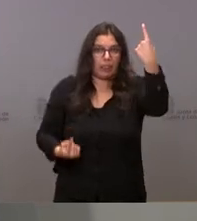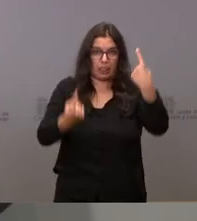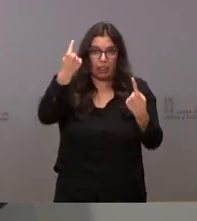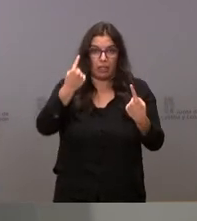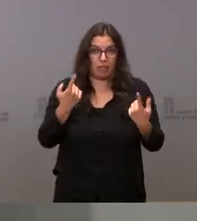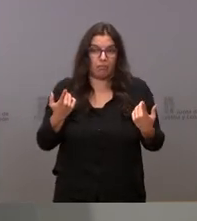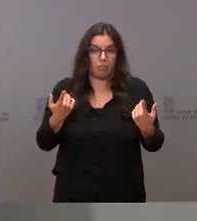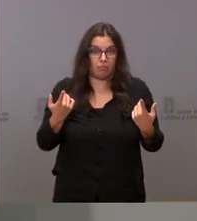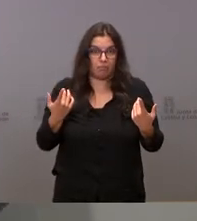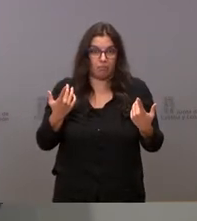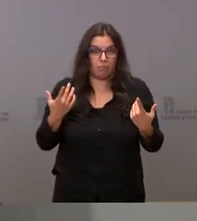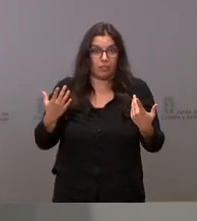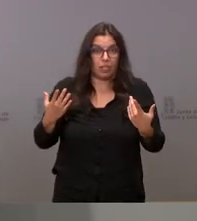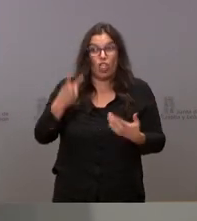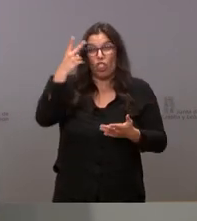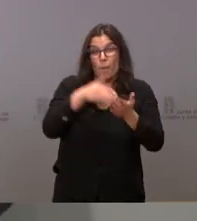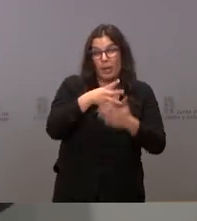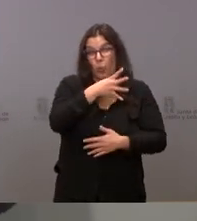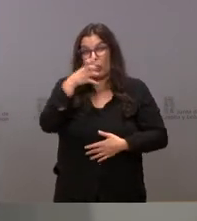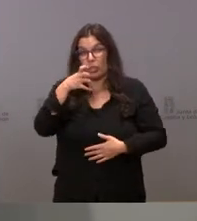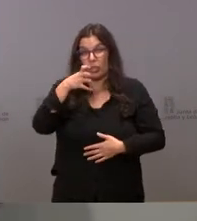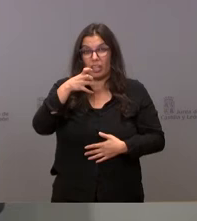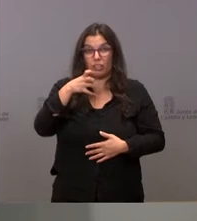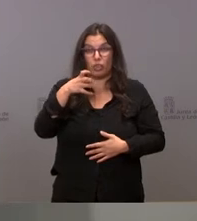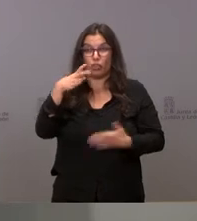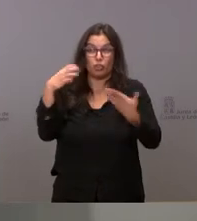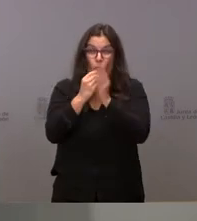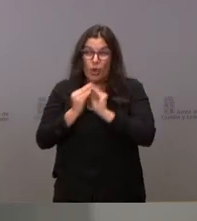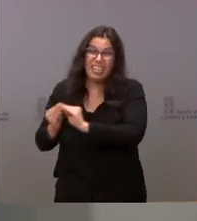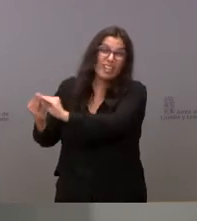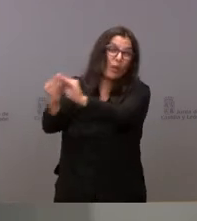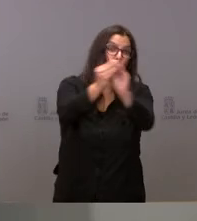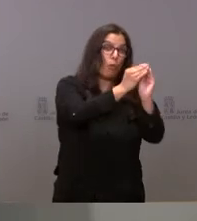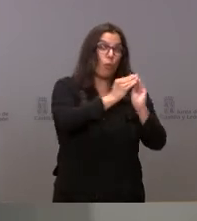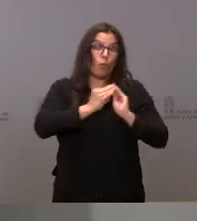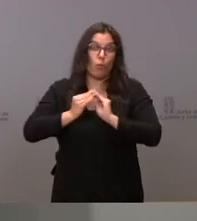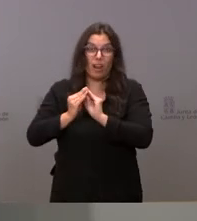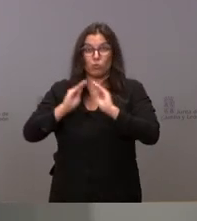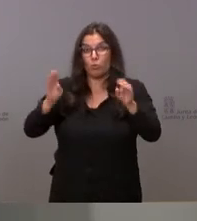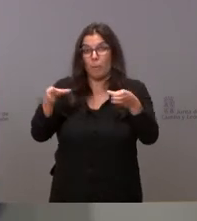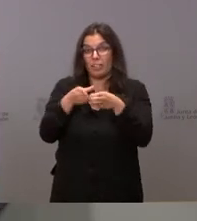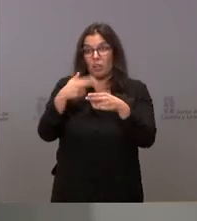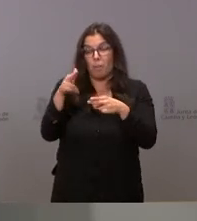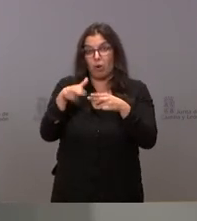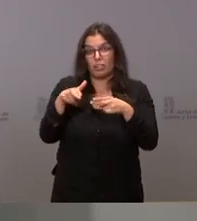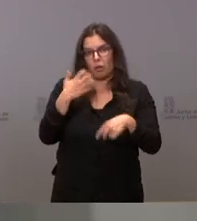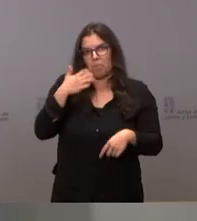que los 2.400 actuaran siempre al unísono de lo que dice su partido. Sin